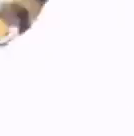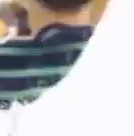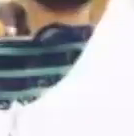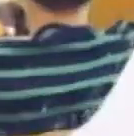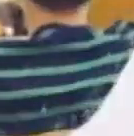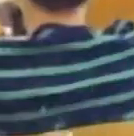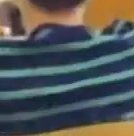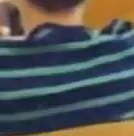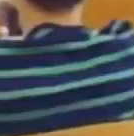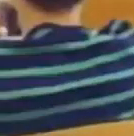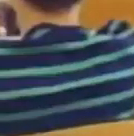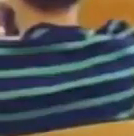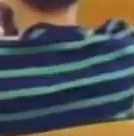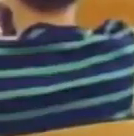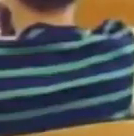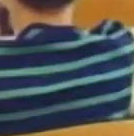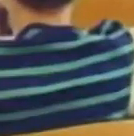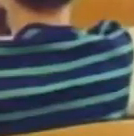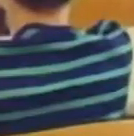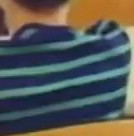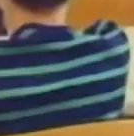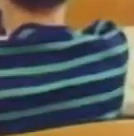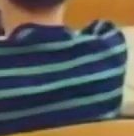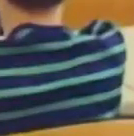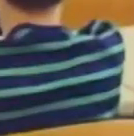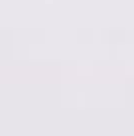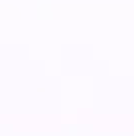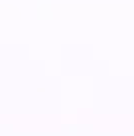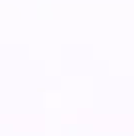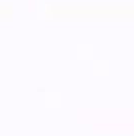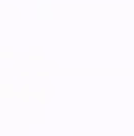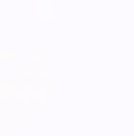A continuación, comunicación y lenguaje, segundo básico.